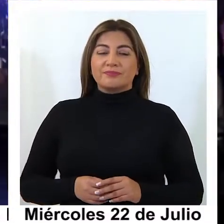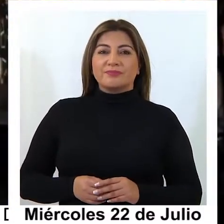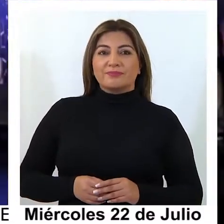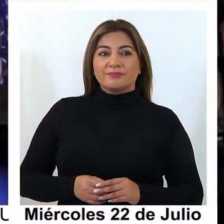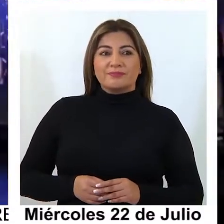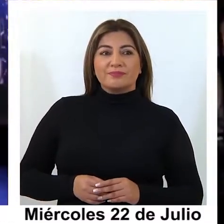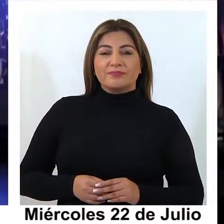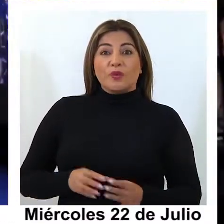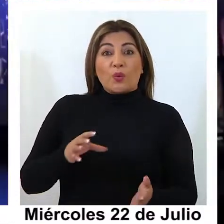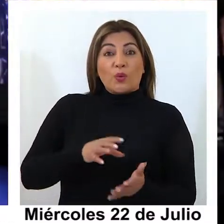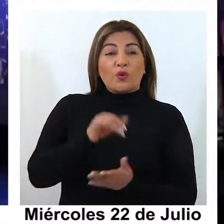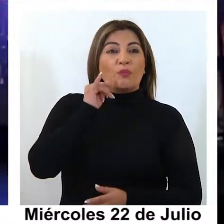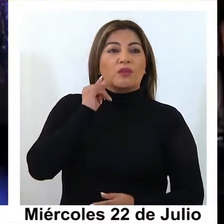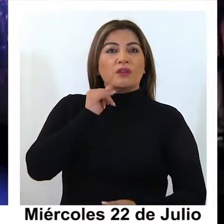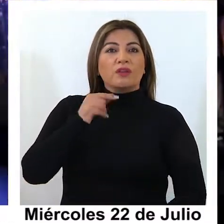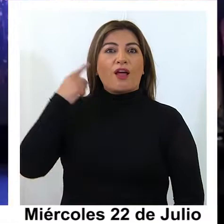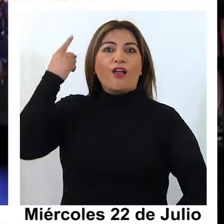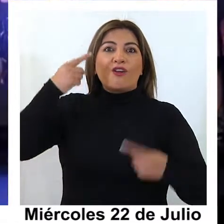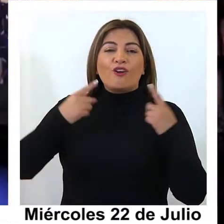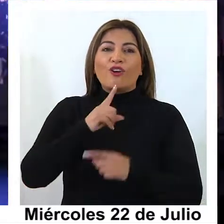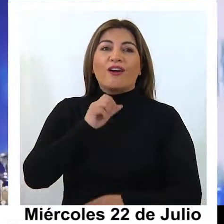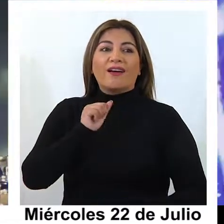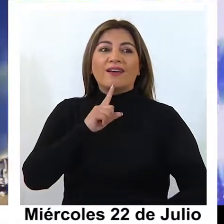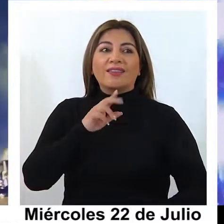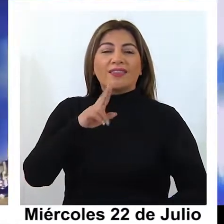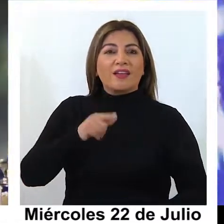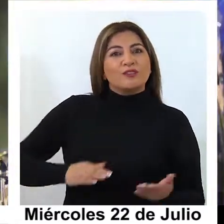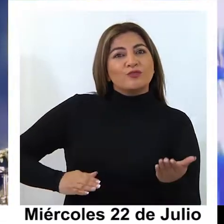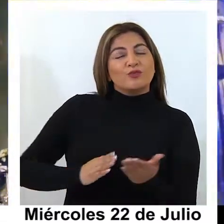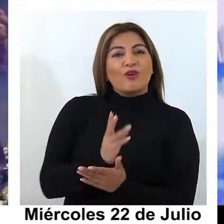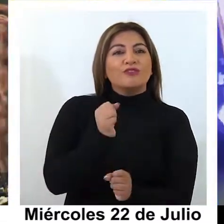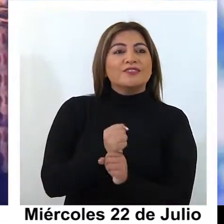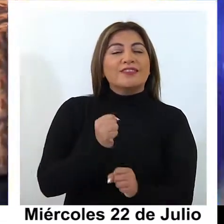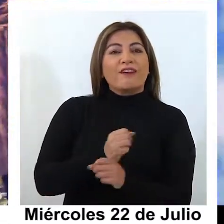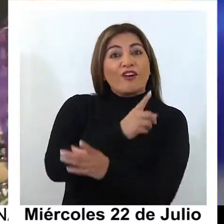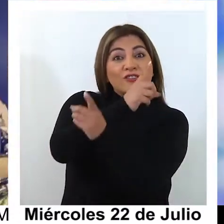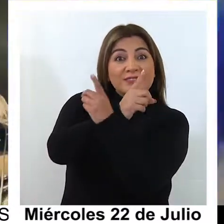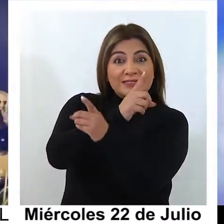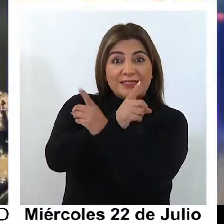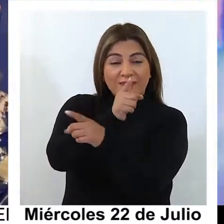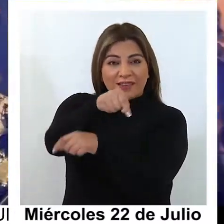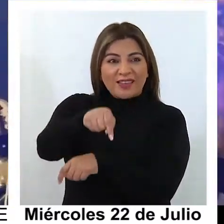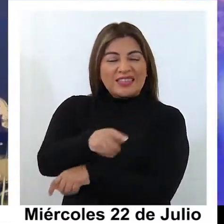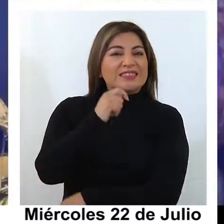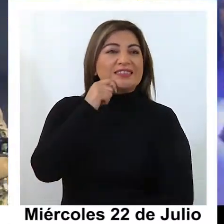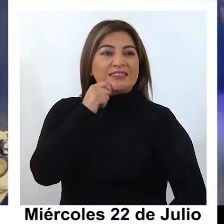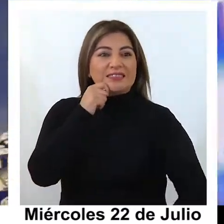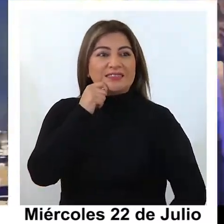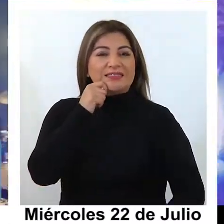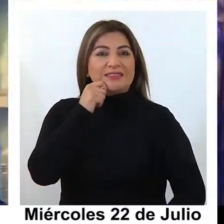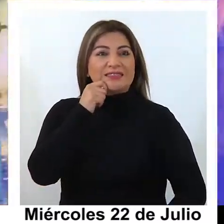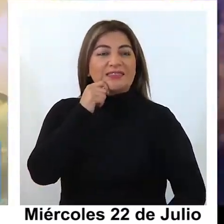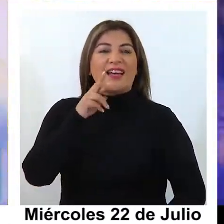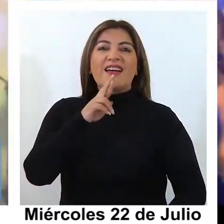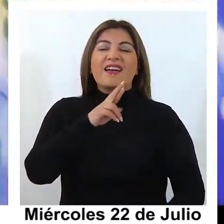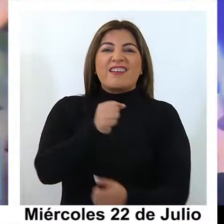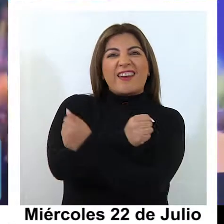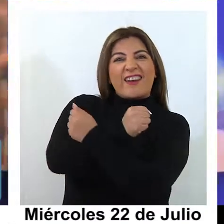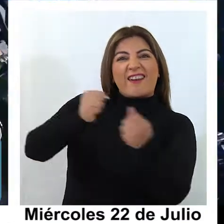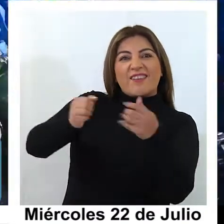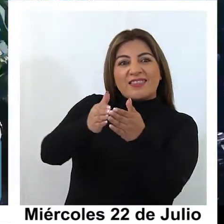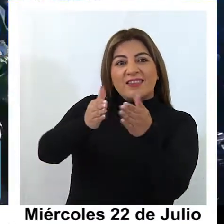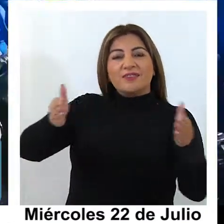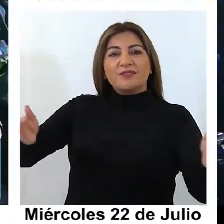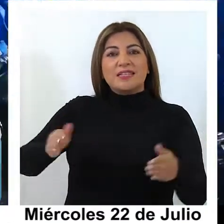La banda iquiqueña Locos Dakar realizó el lanzamiento de su nuevo trabajo discográfico. Se trata de Revienta en Libertad, un